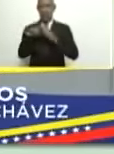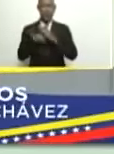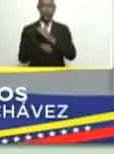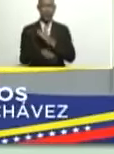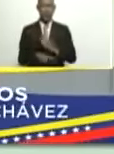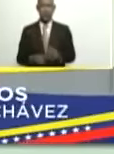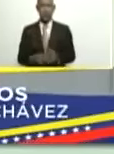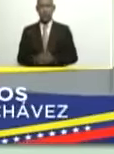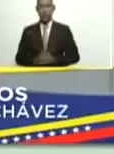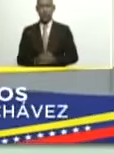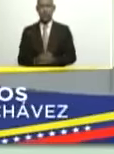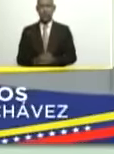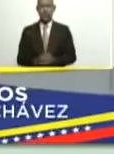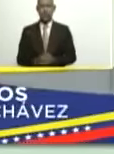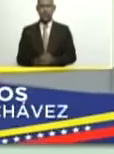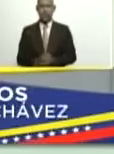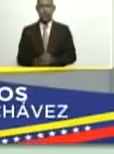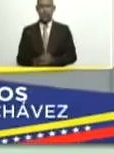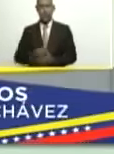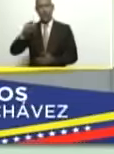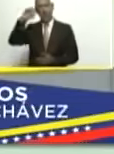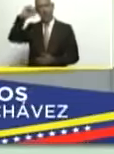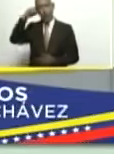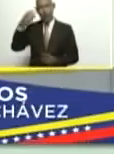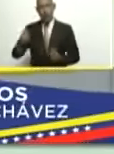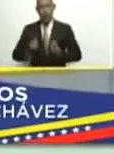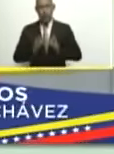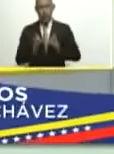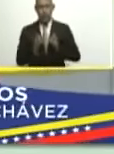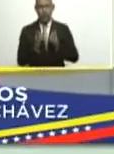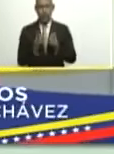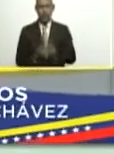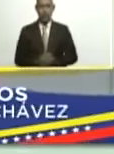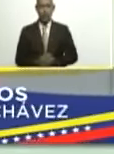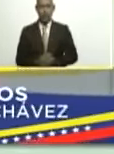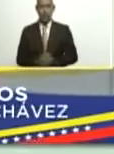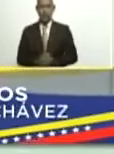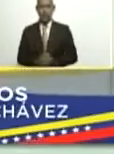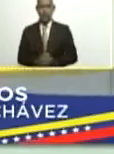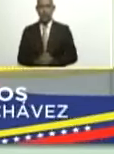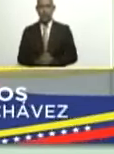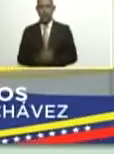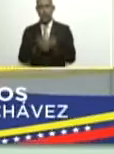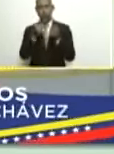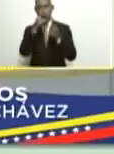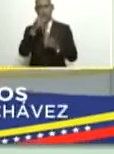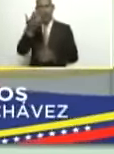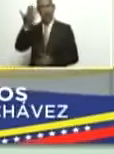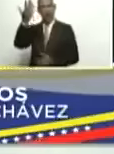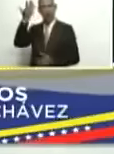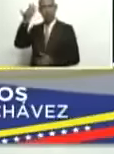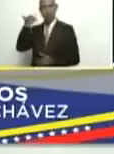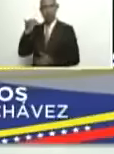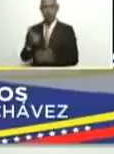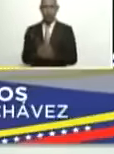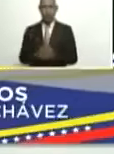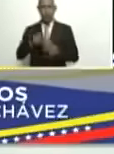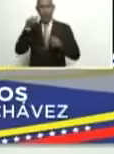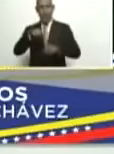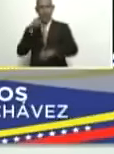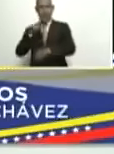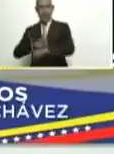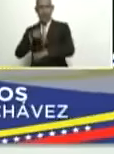sentimiento, el recuerdo vivo de hace 11 años, a esta misma